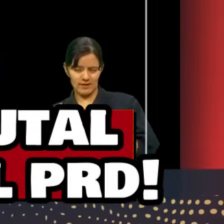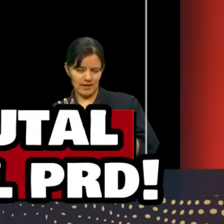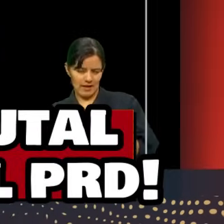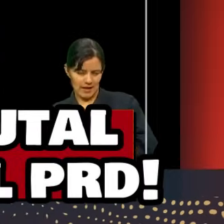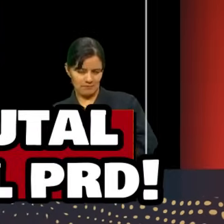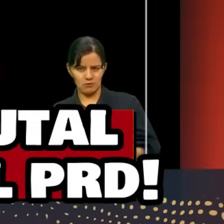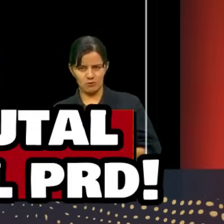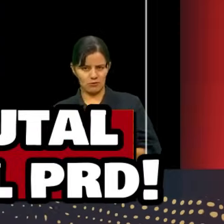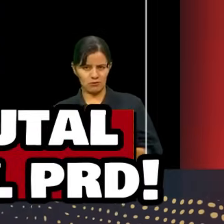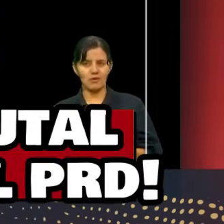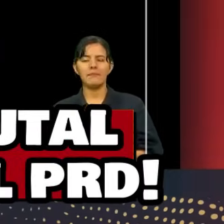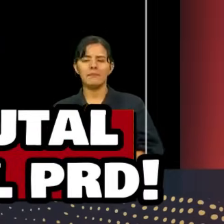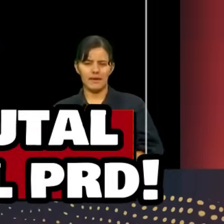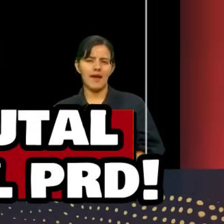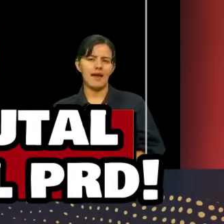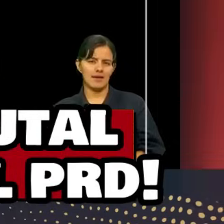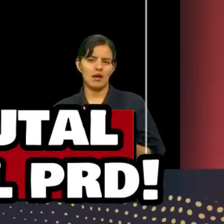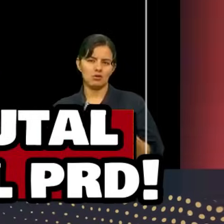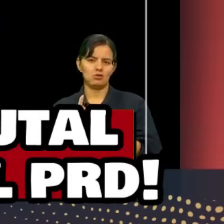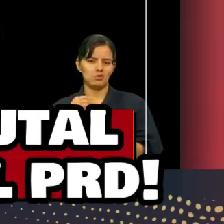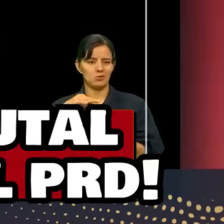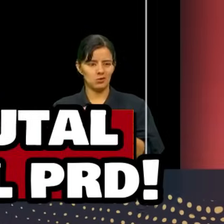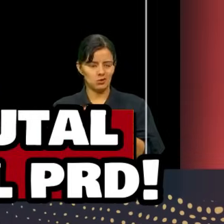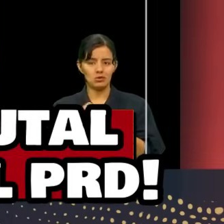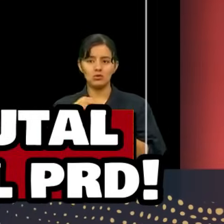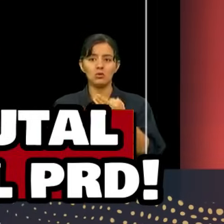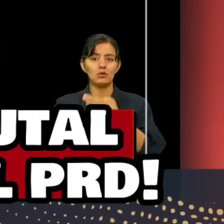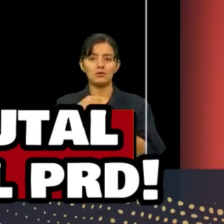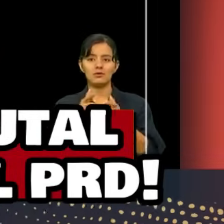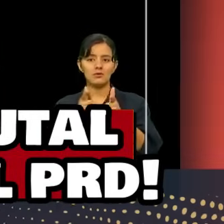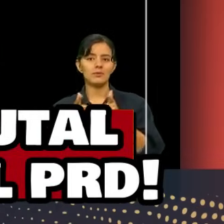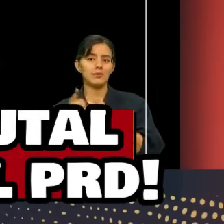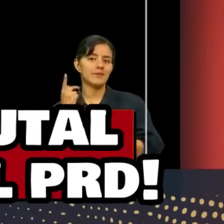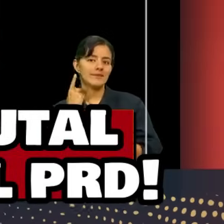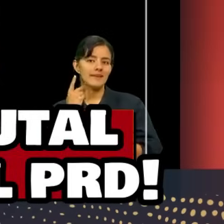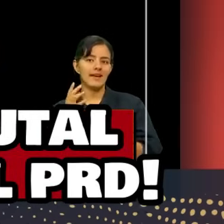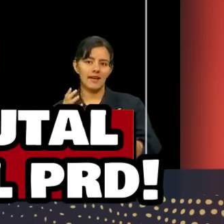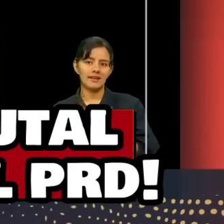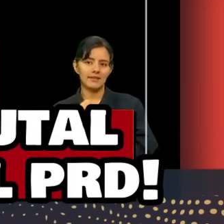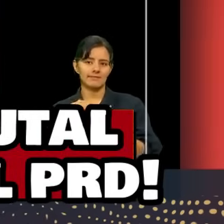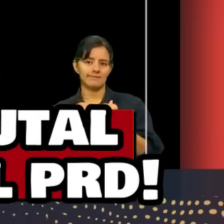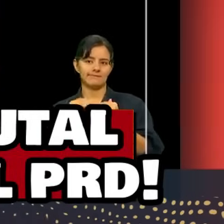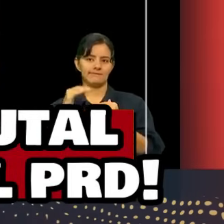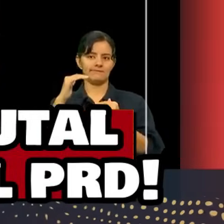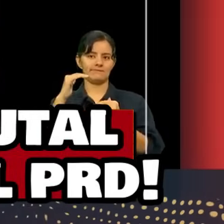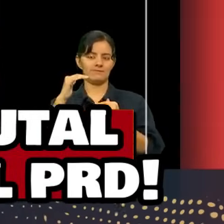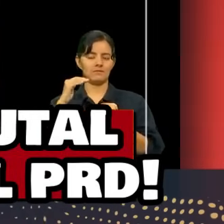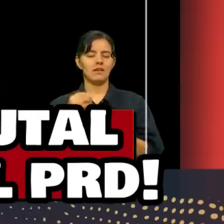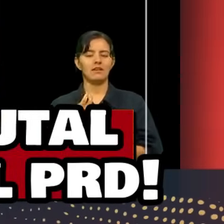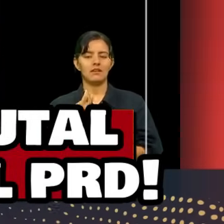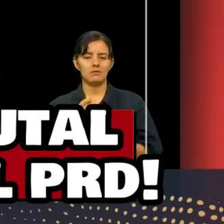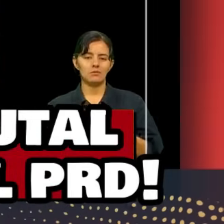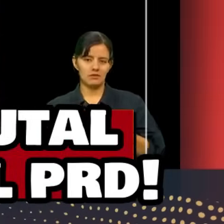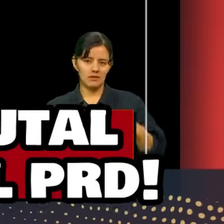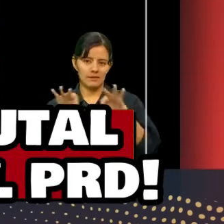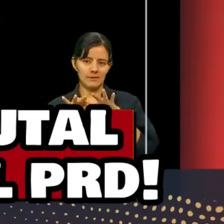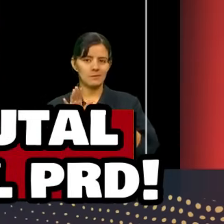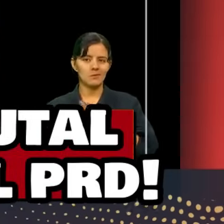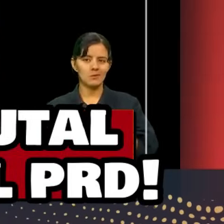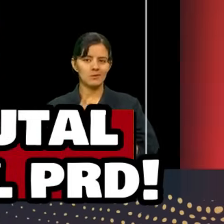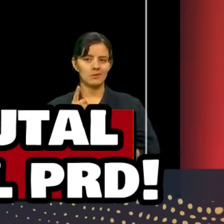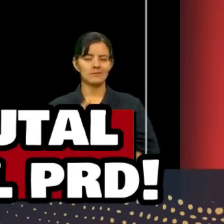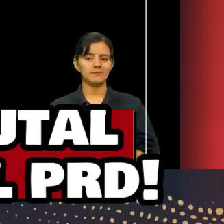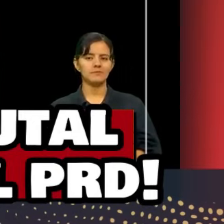digamos, sí ha habido votos que se han recuperado para todos los partidos políticos. Entonces, esto es importante, porque